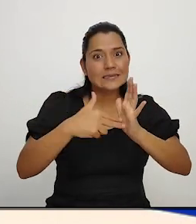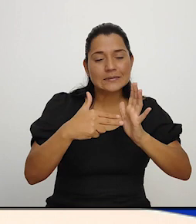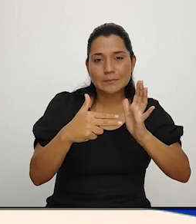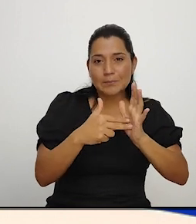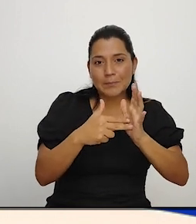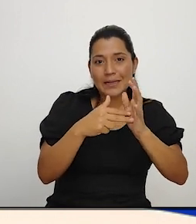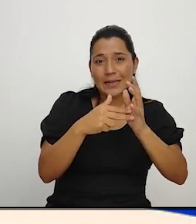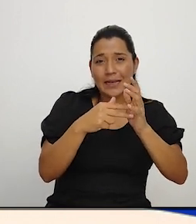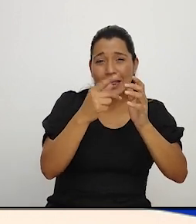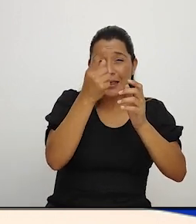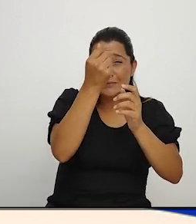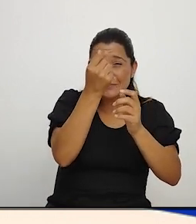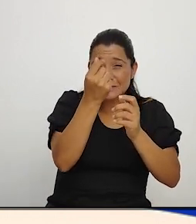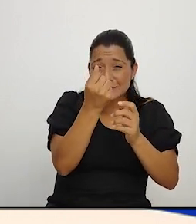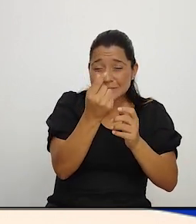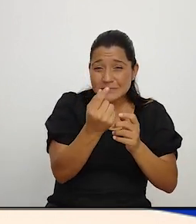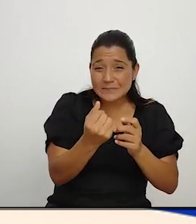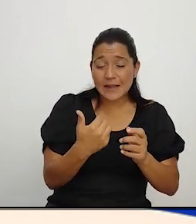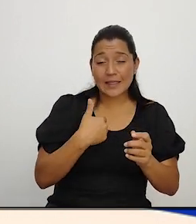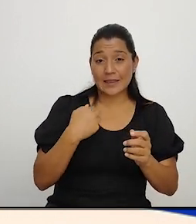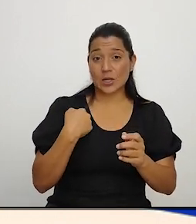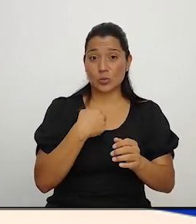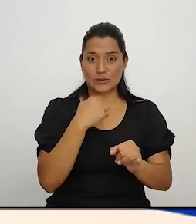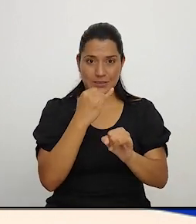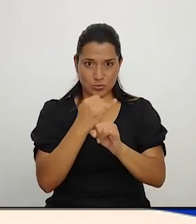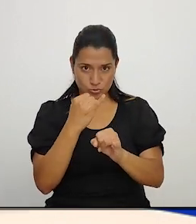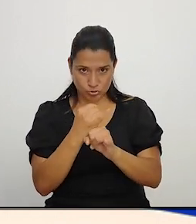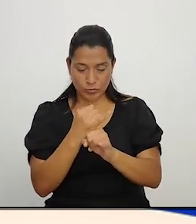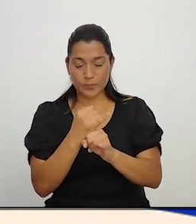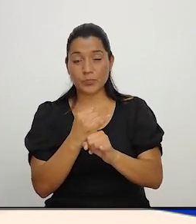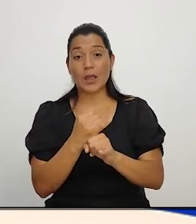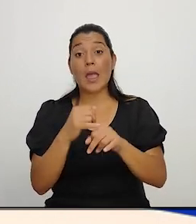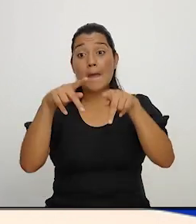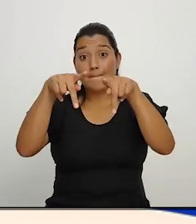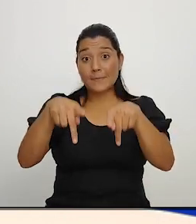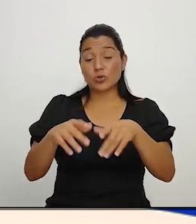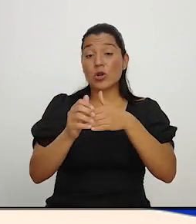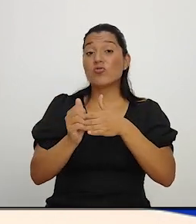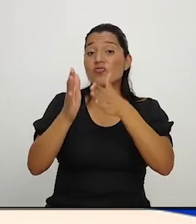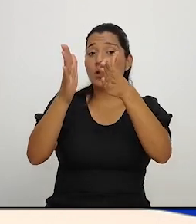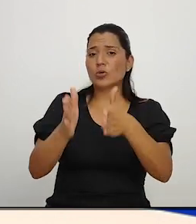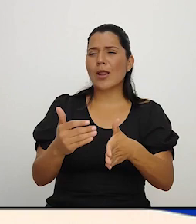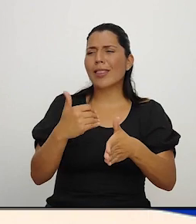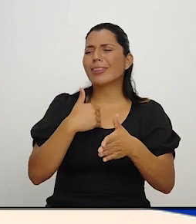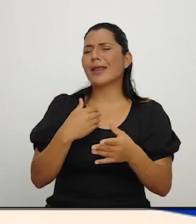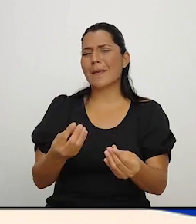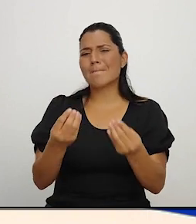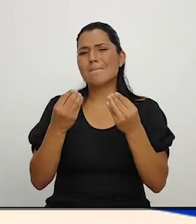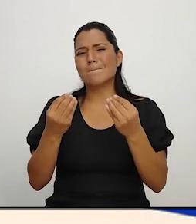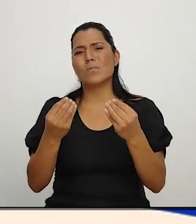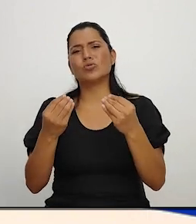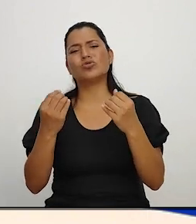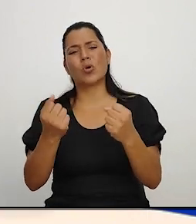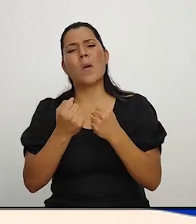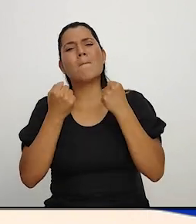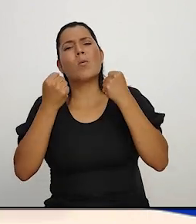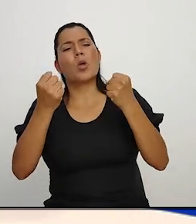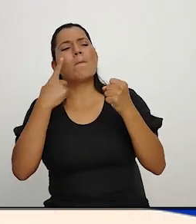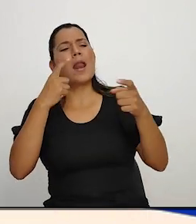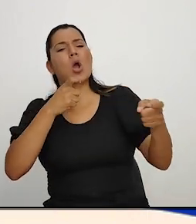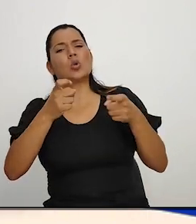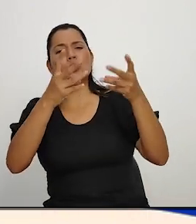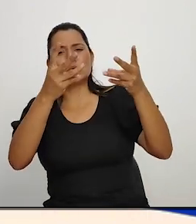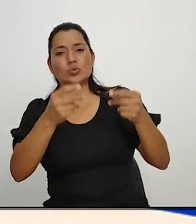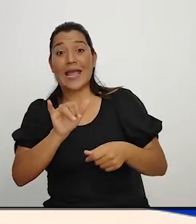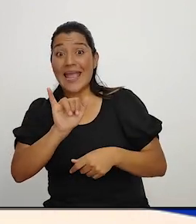presupuesto que tiene la institución la persona rectora tiene demasiado poder sobre el presupuesto esto